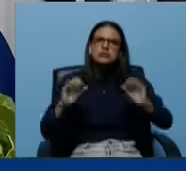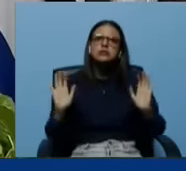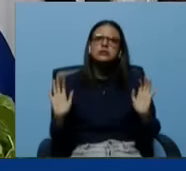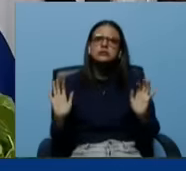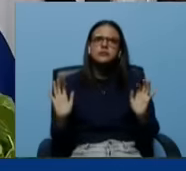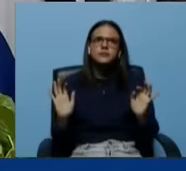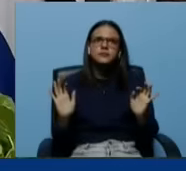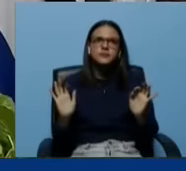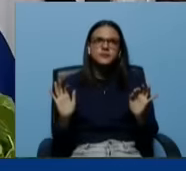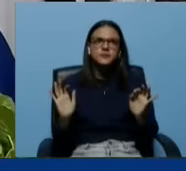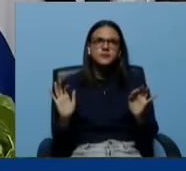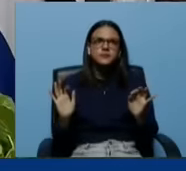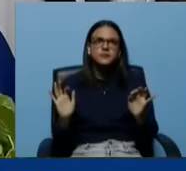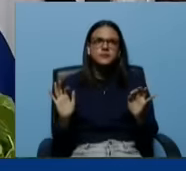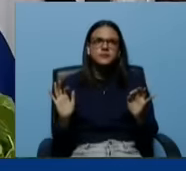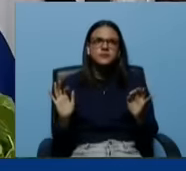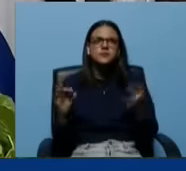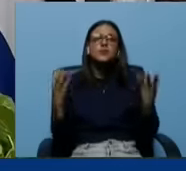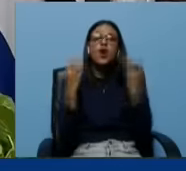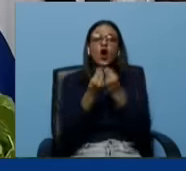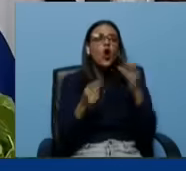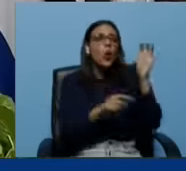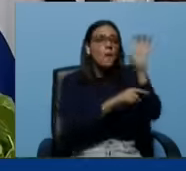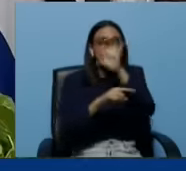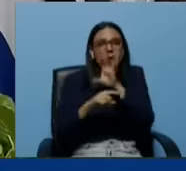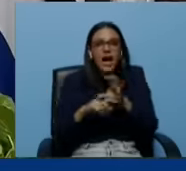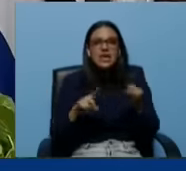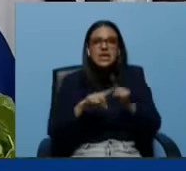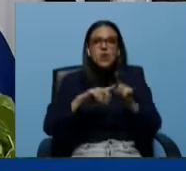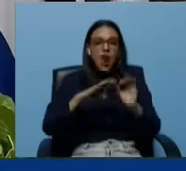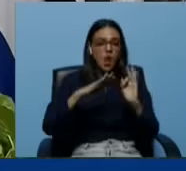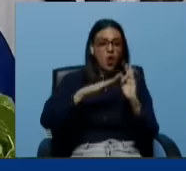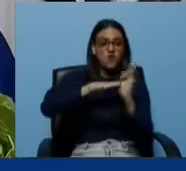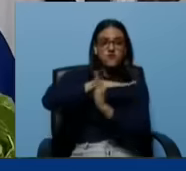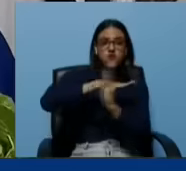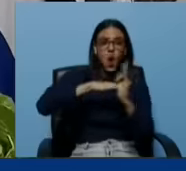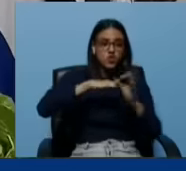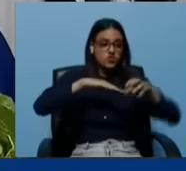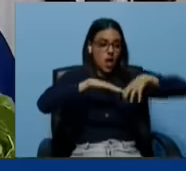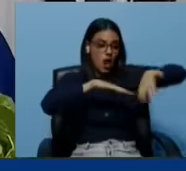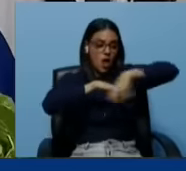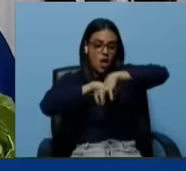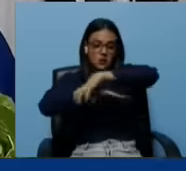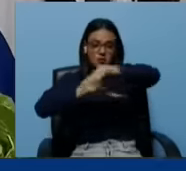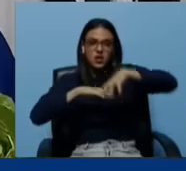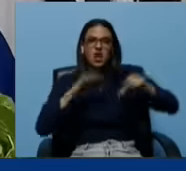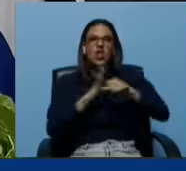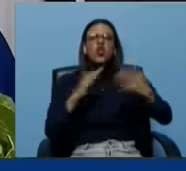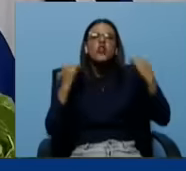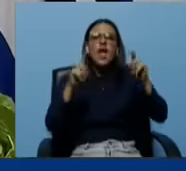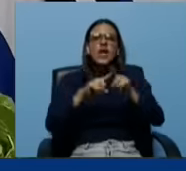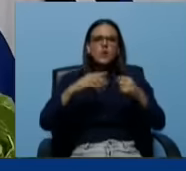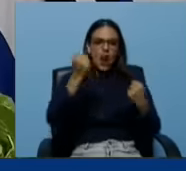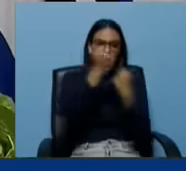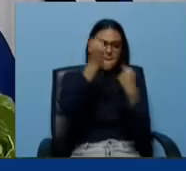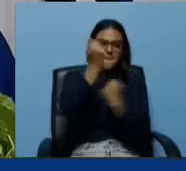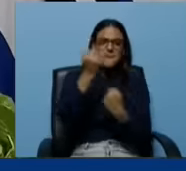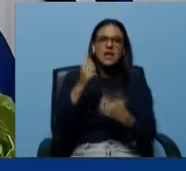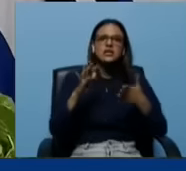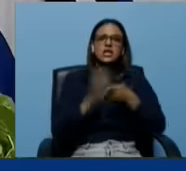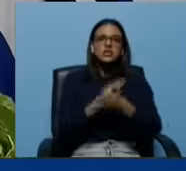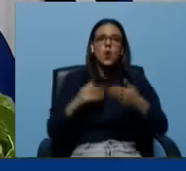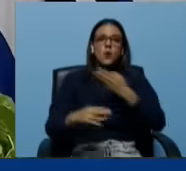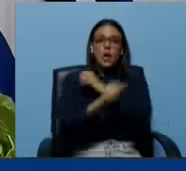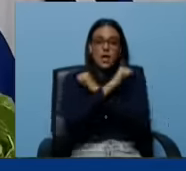con países fronterizos donde hay bases militares